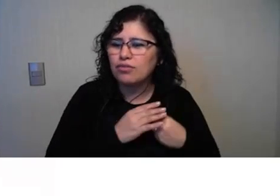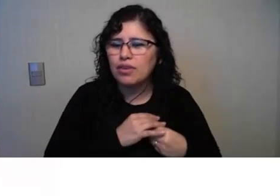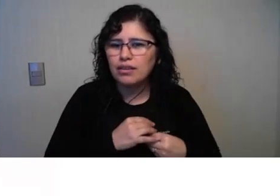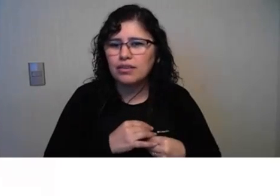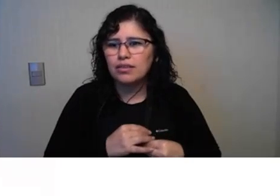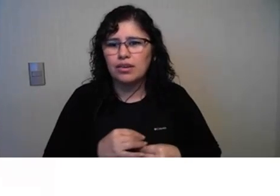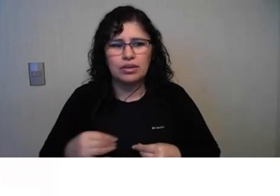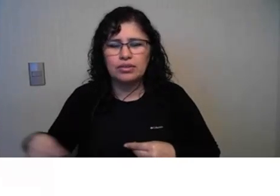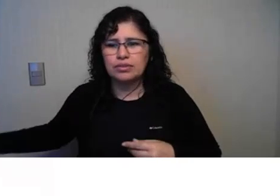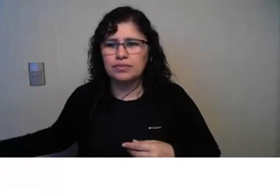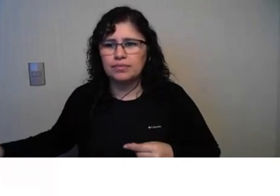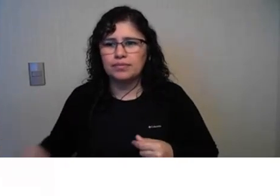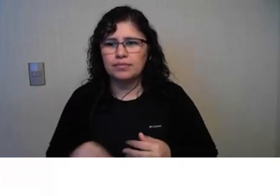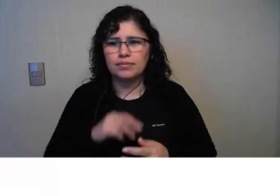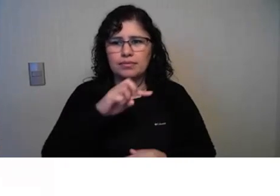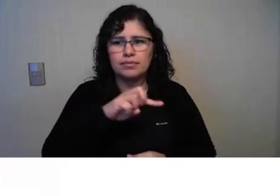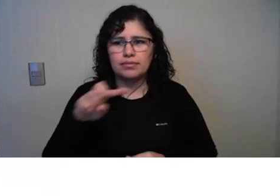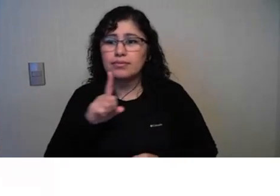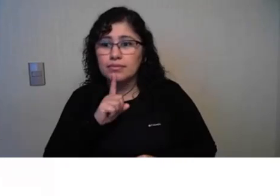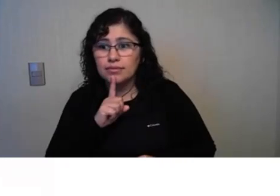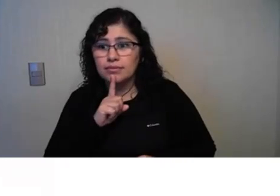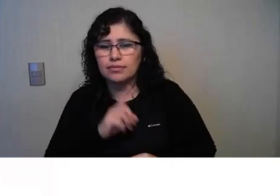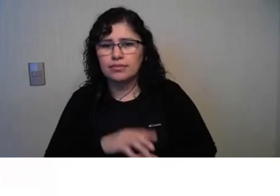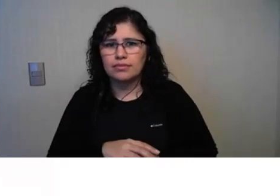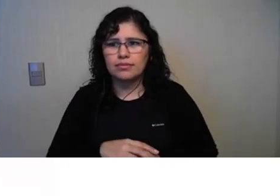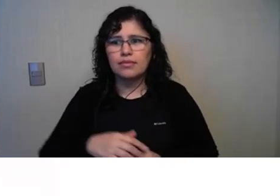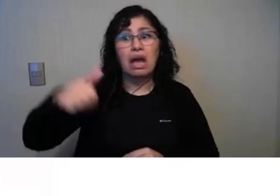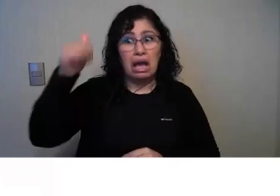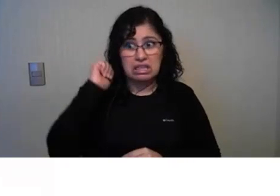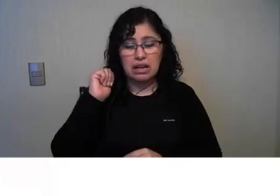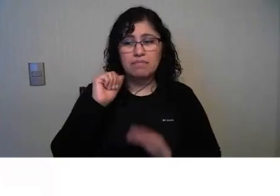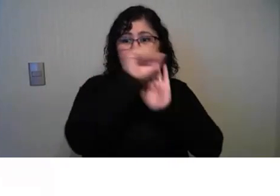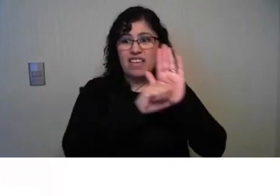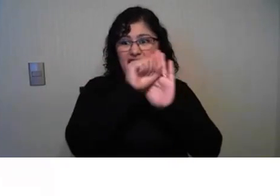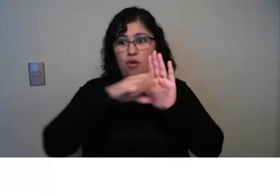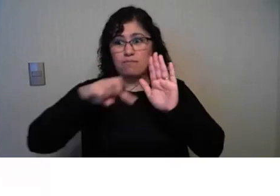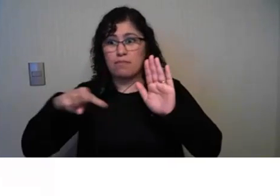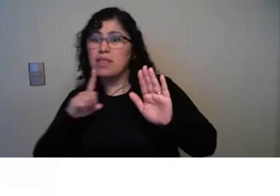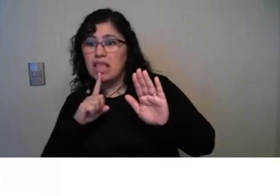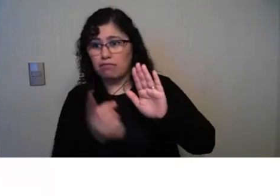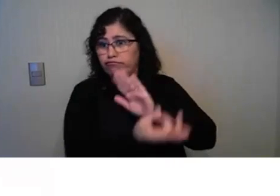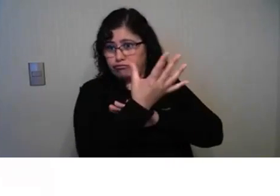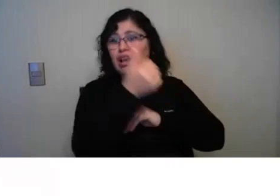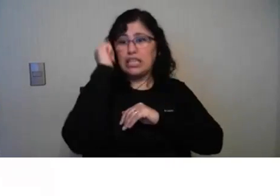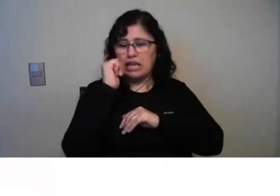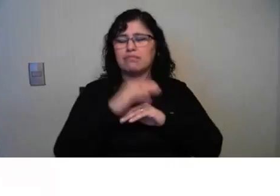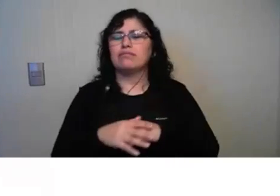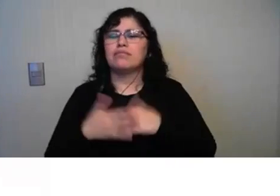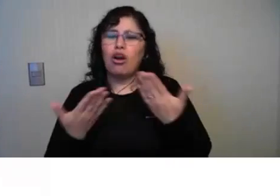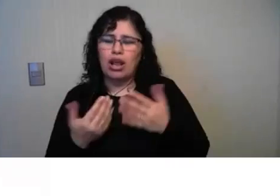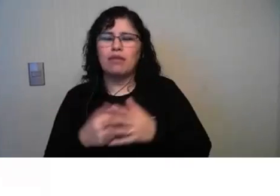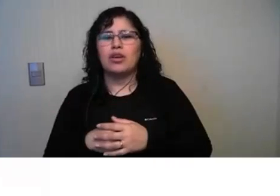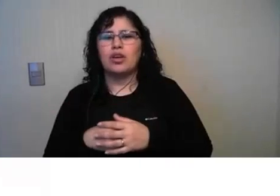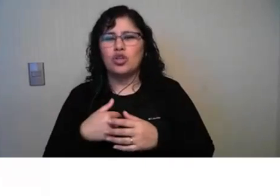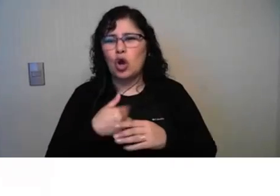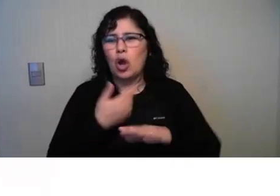a subir o no? Lo de ayer está el video y está el PPT. ¿Sí? Así es que yo le pediría a doña